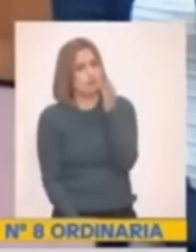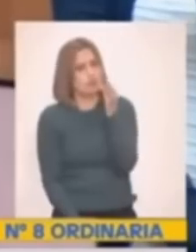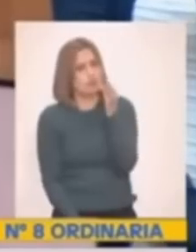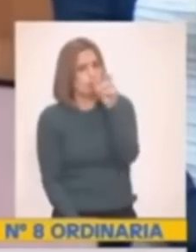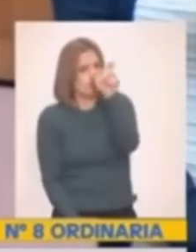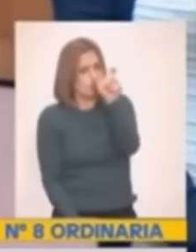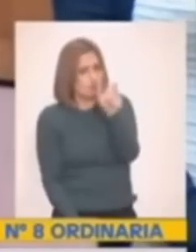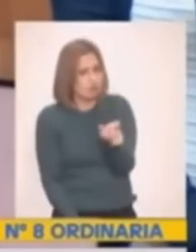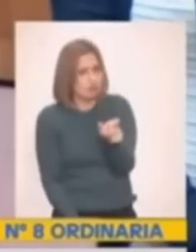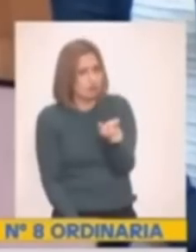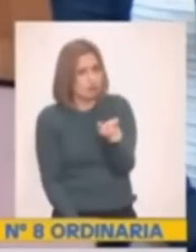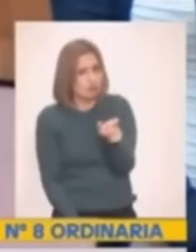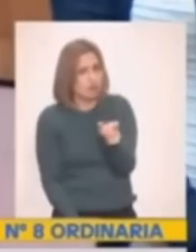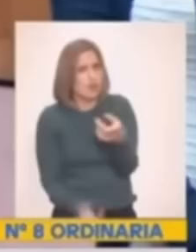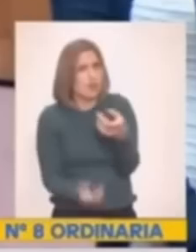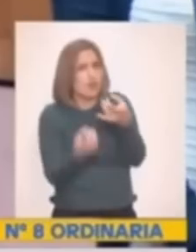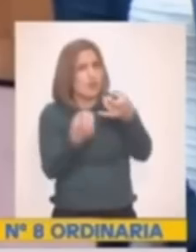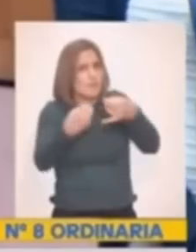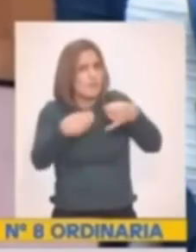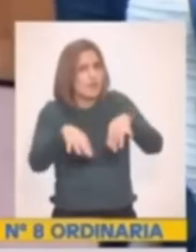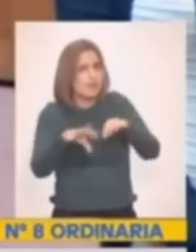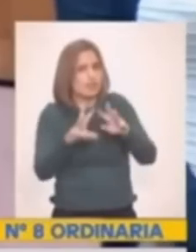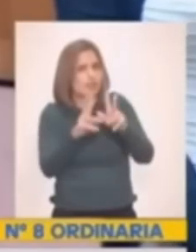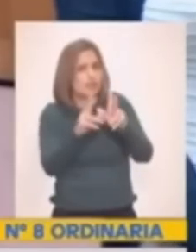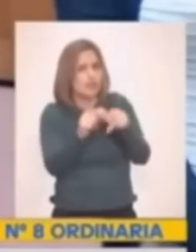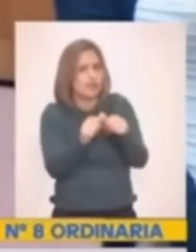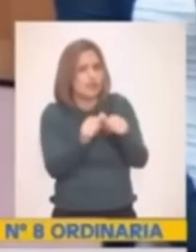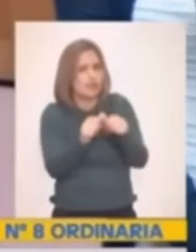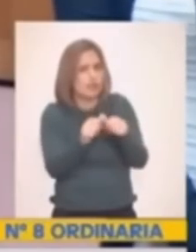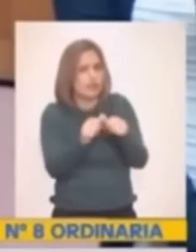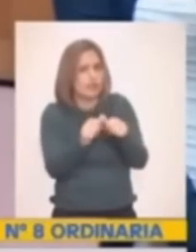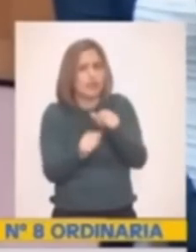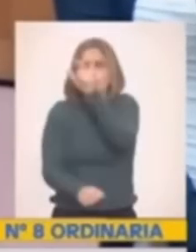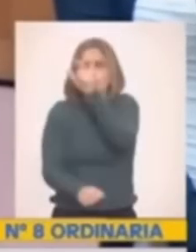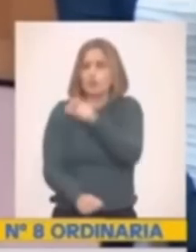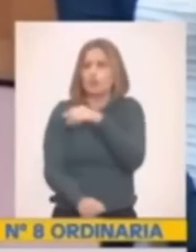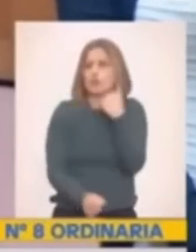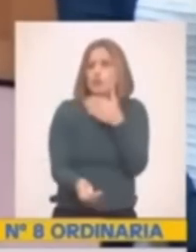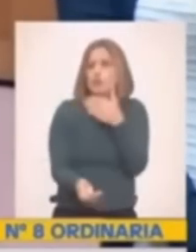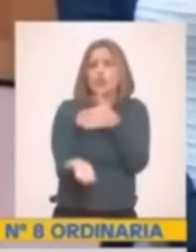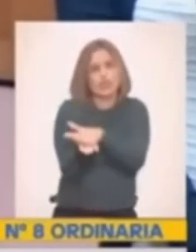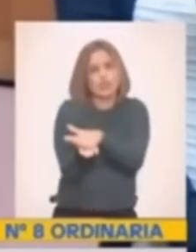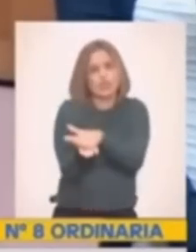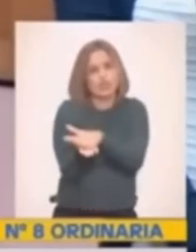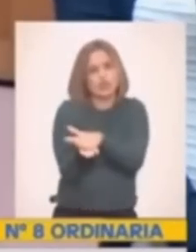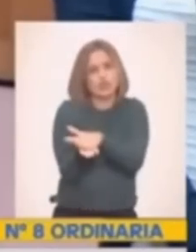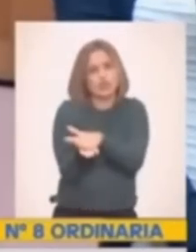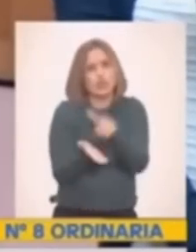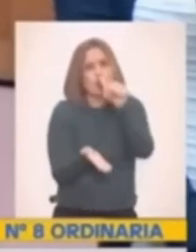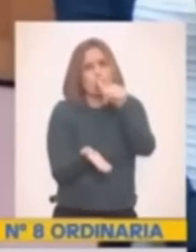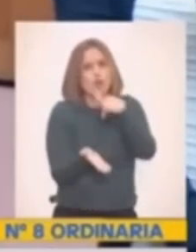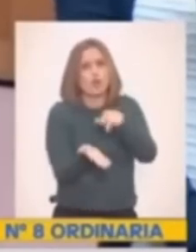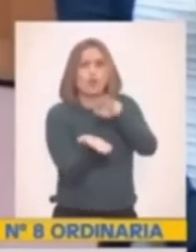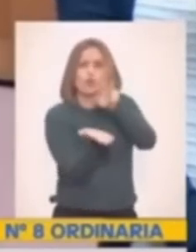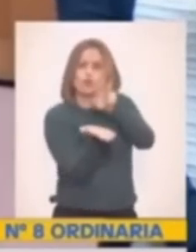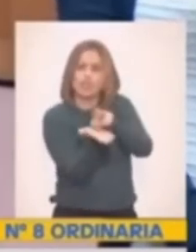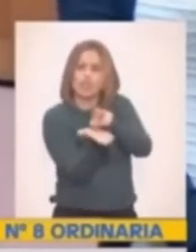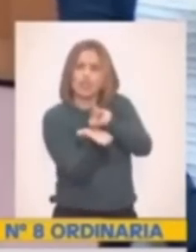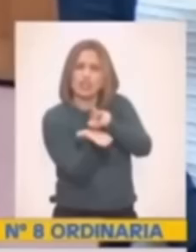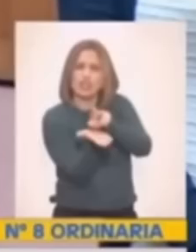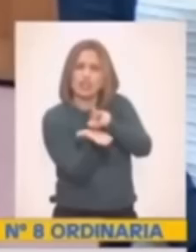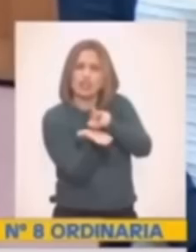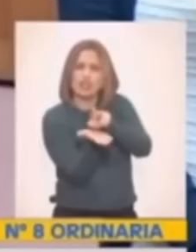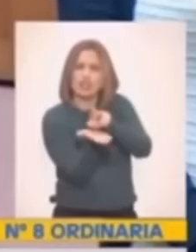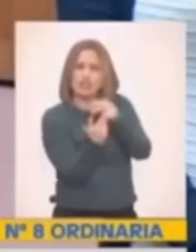que perdieron familia? ¿A las personas que murieron o a las personas que hoy ¿Y están postradas? qué le Por